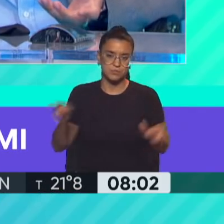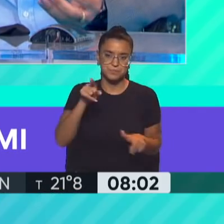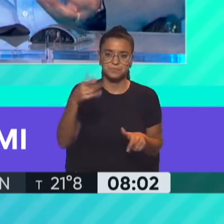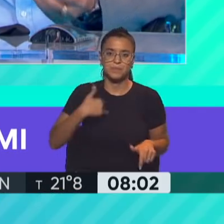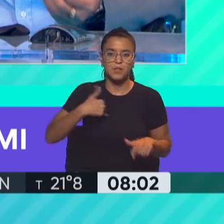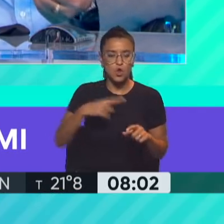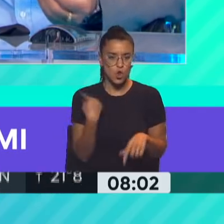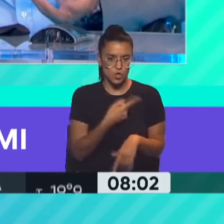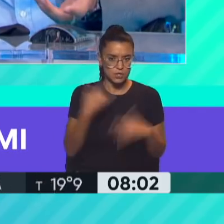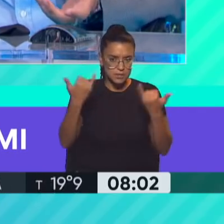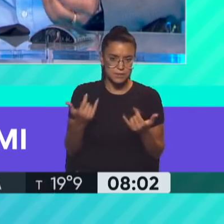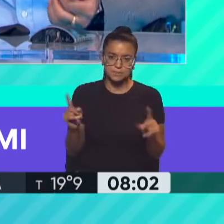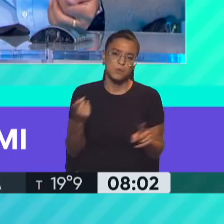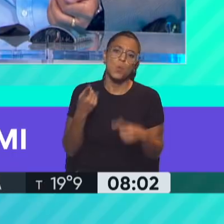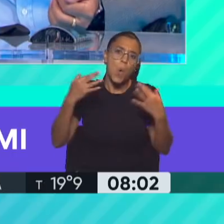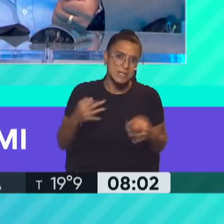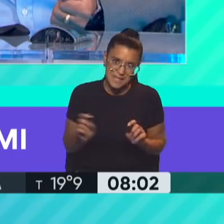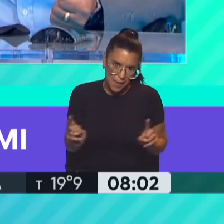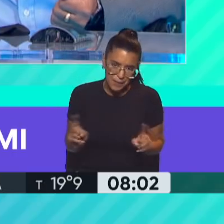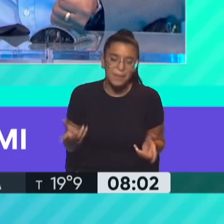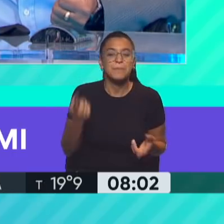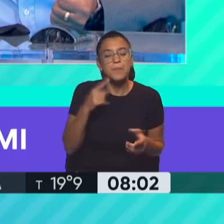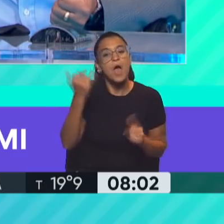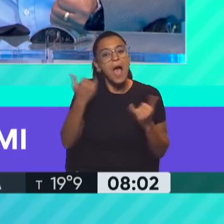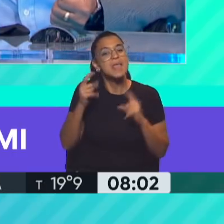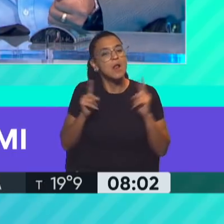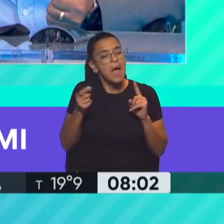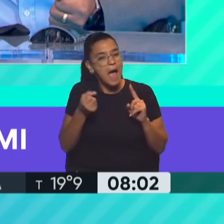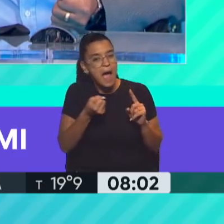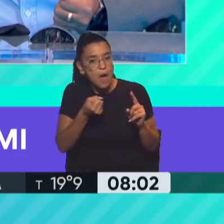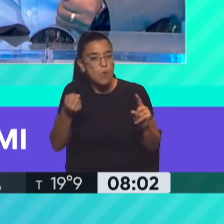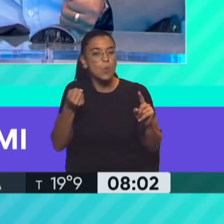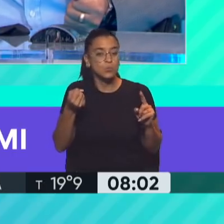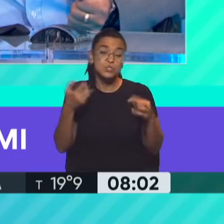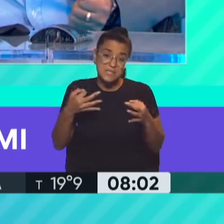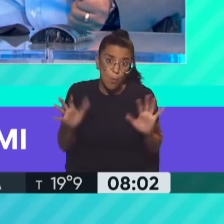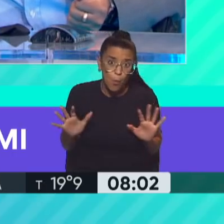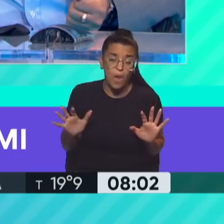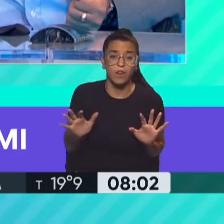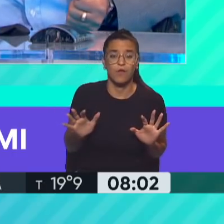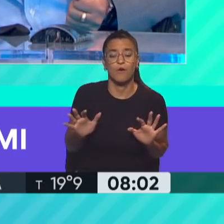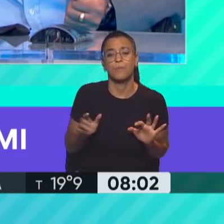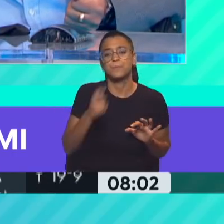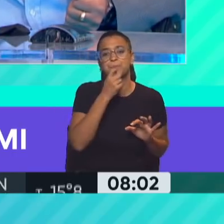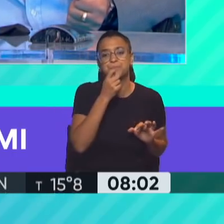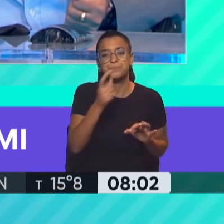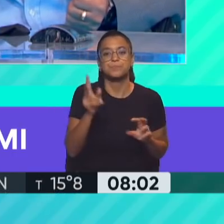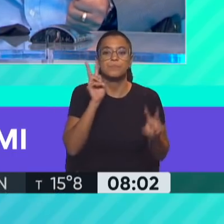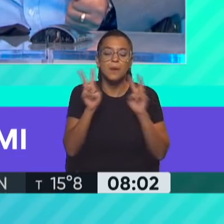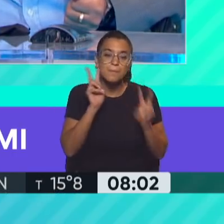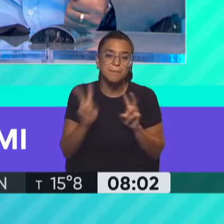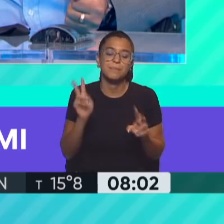como la que tenemos hoy no suena muy bien pero hay cierto ajuste virtuoso diría yo que es el que tiene que ver con mirar